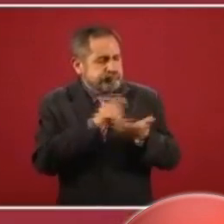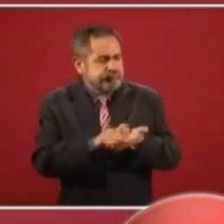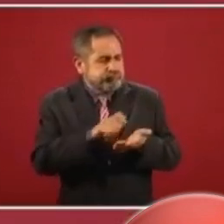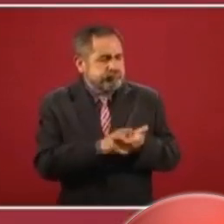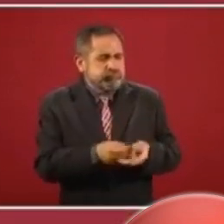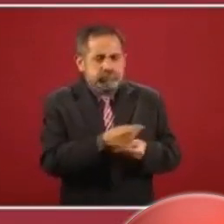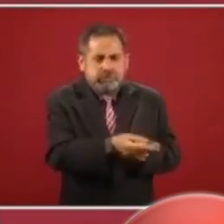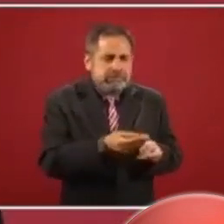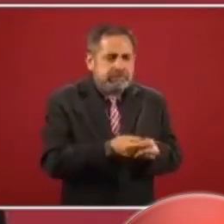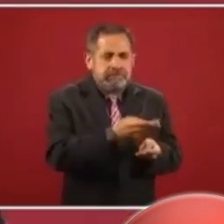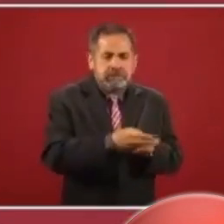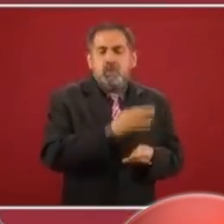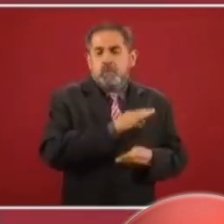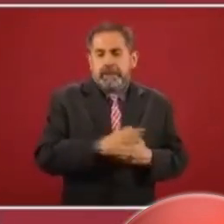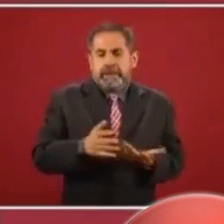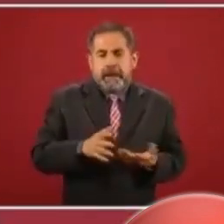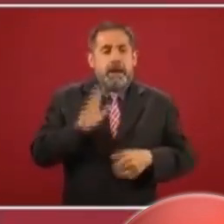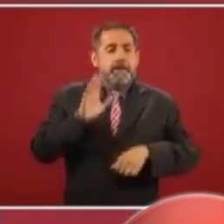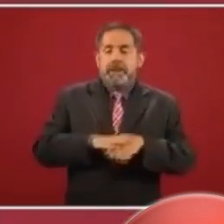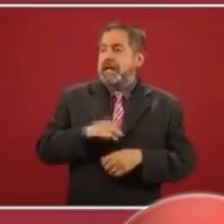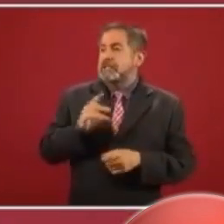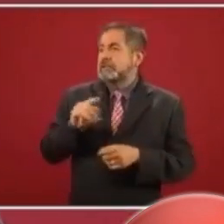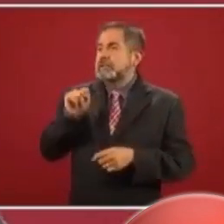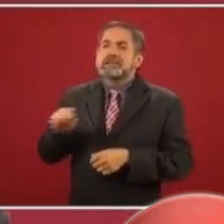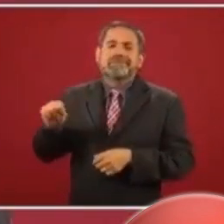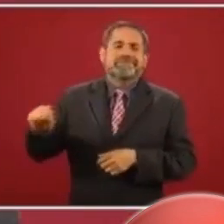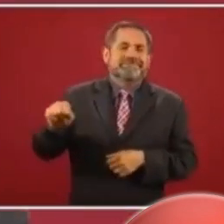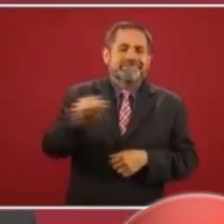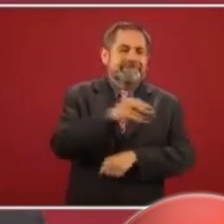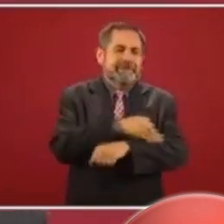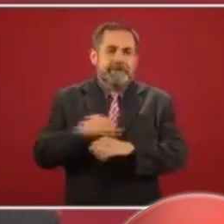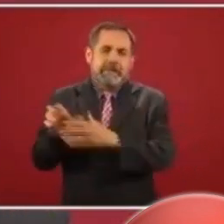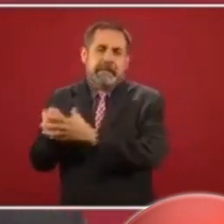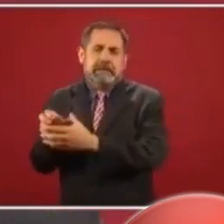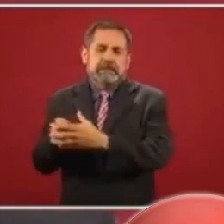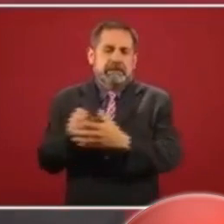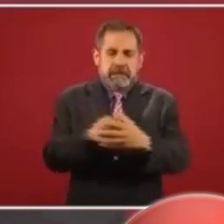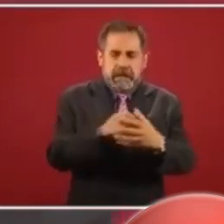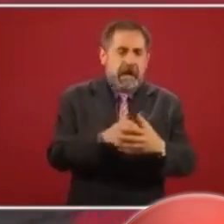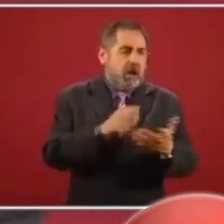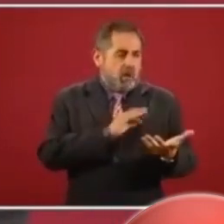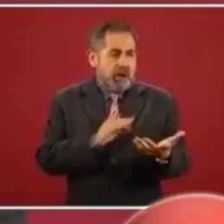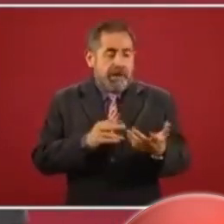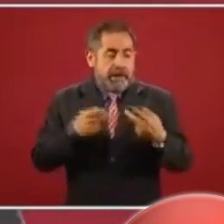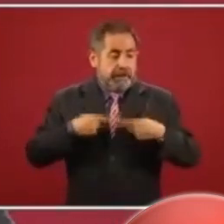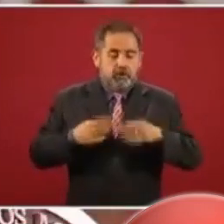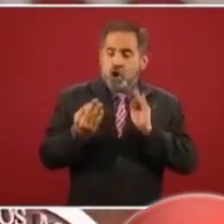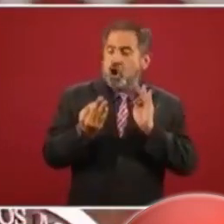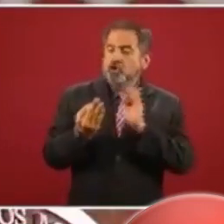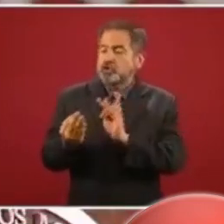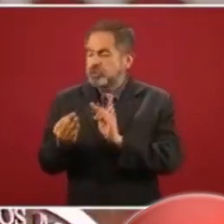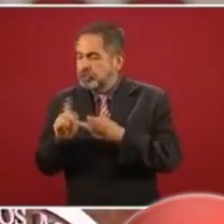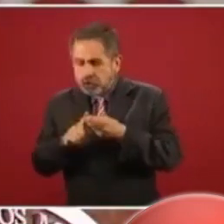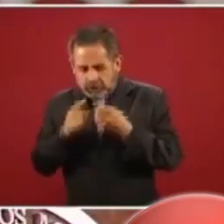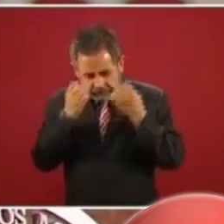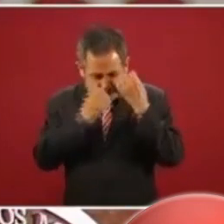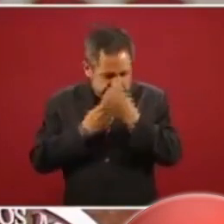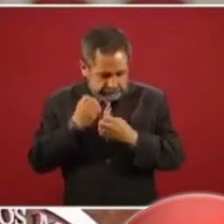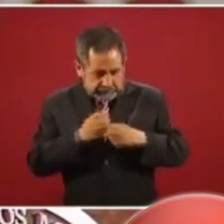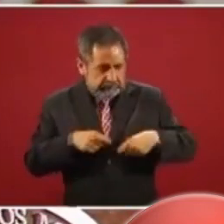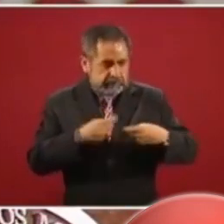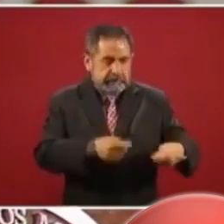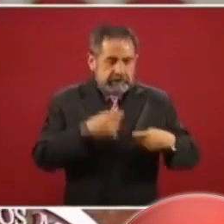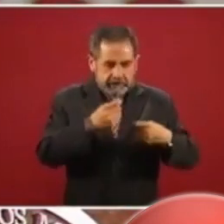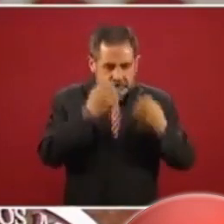lado, porque pues hay más unidades que hospitales, entonces es más probable que la población esté cerca de una unidad de medicina familiar en donde